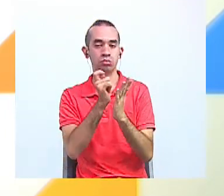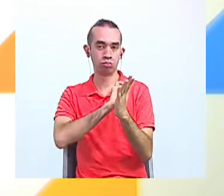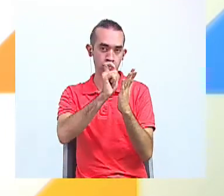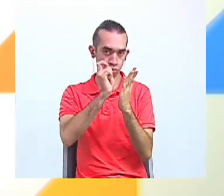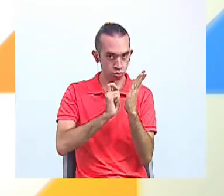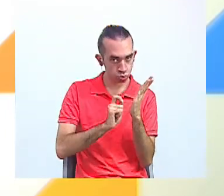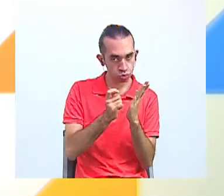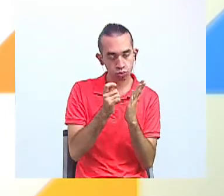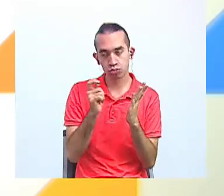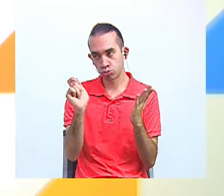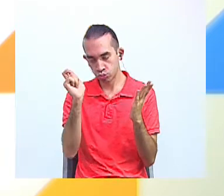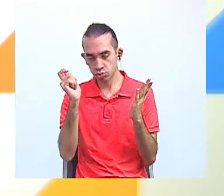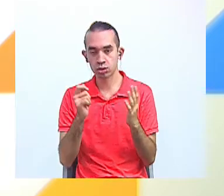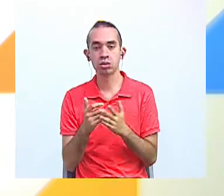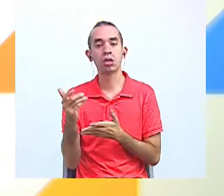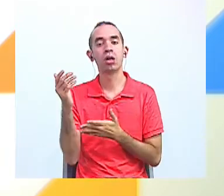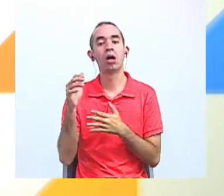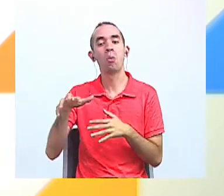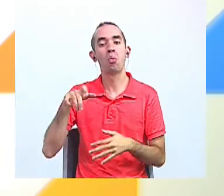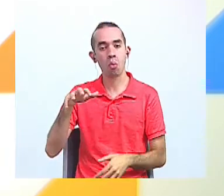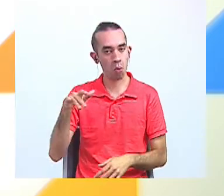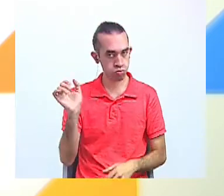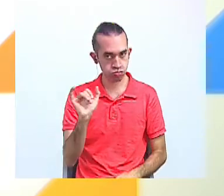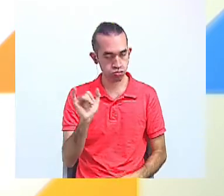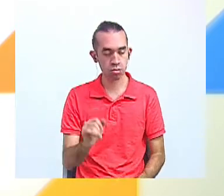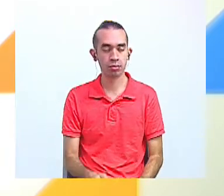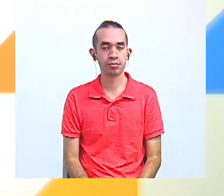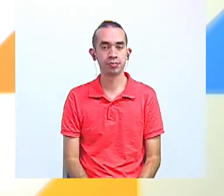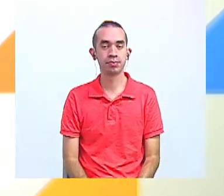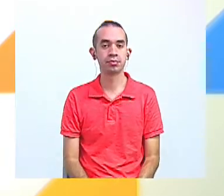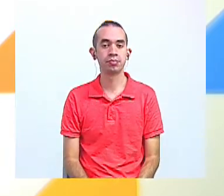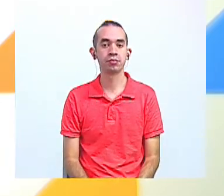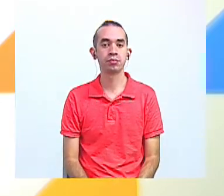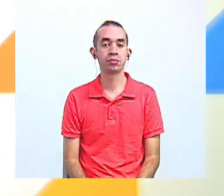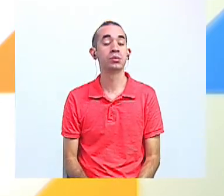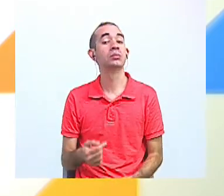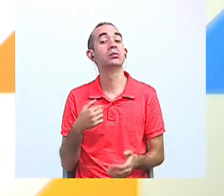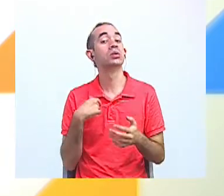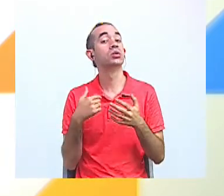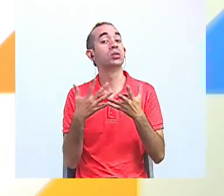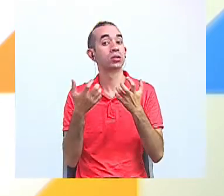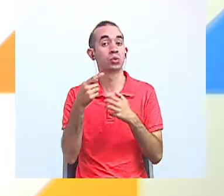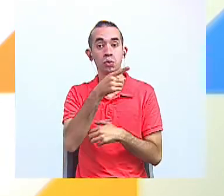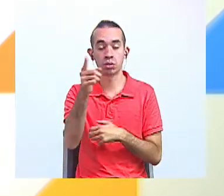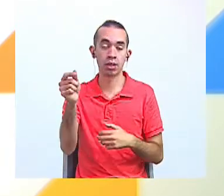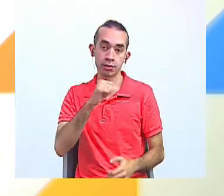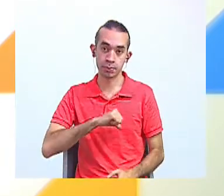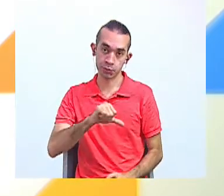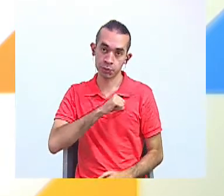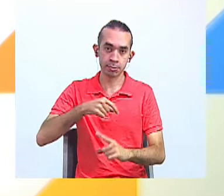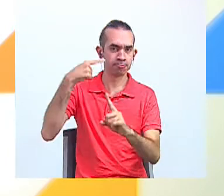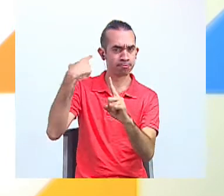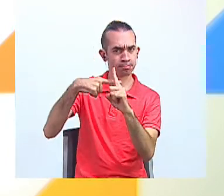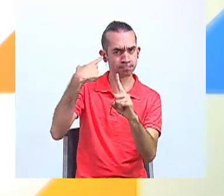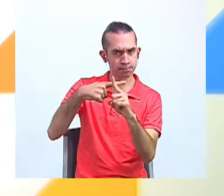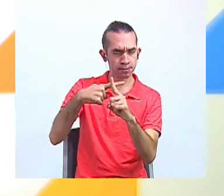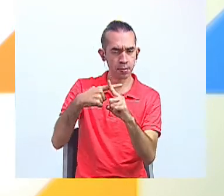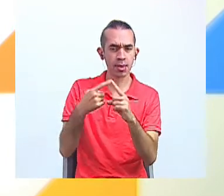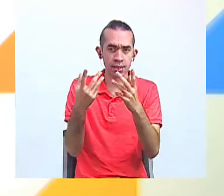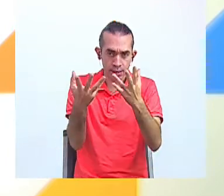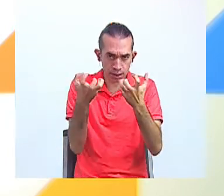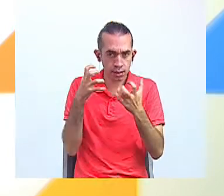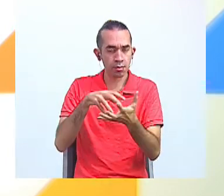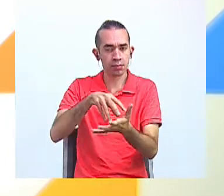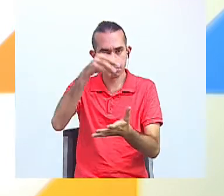y una calculadora. También quiero que tengan una actitud positiva, con ganas de